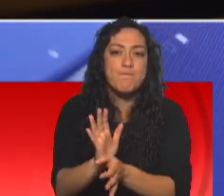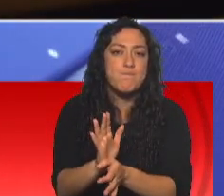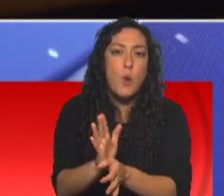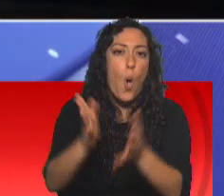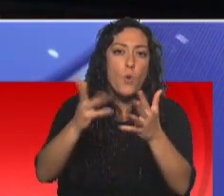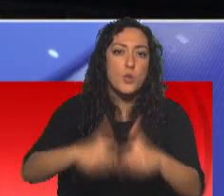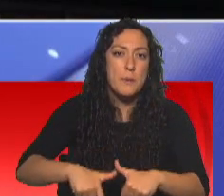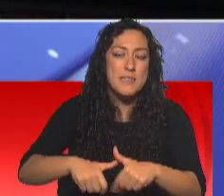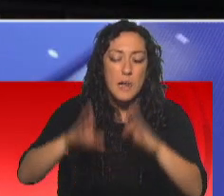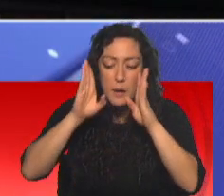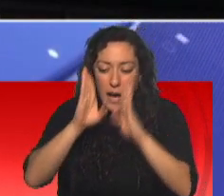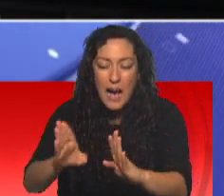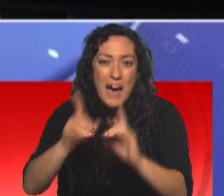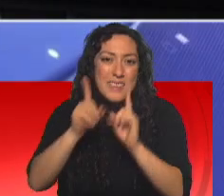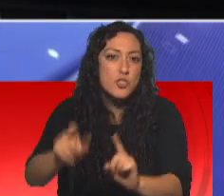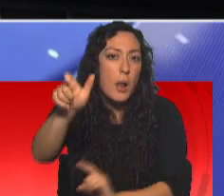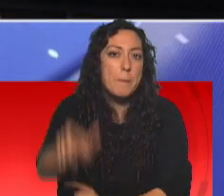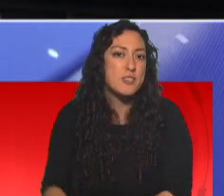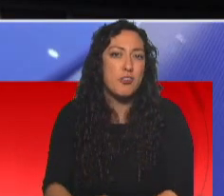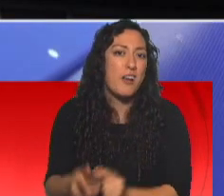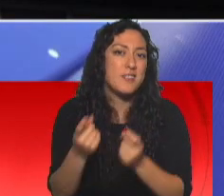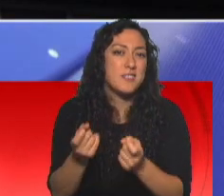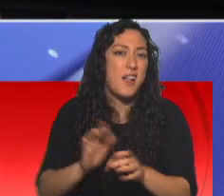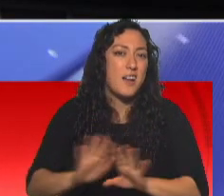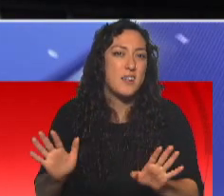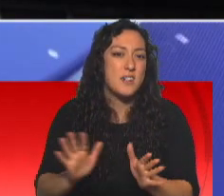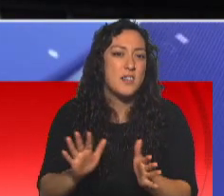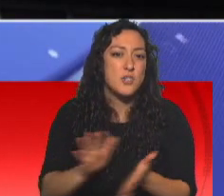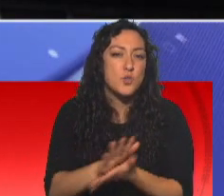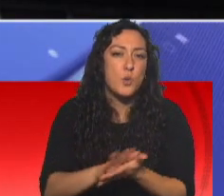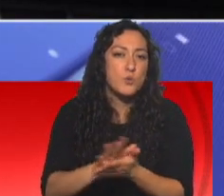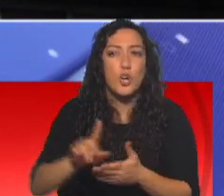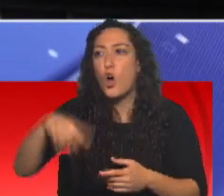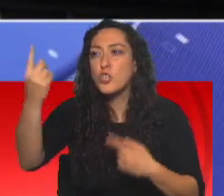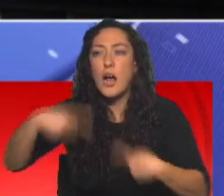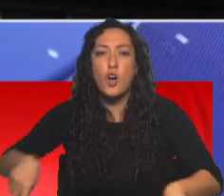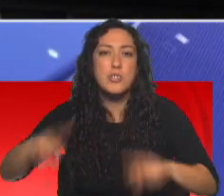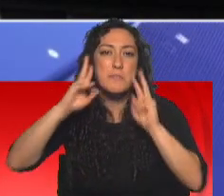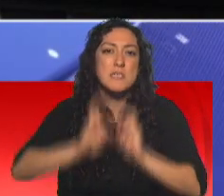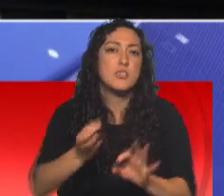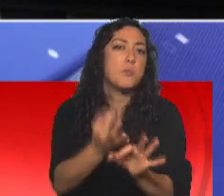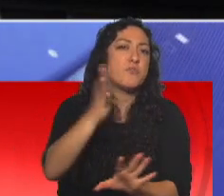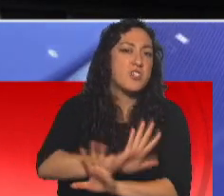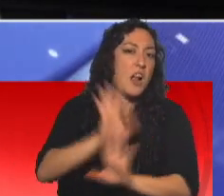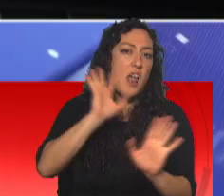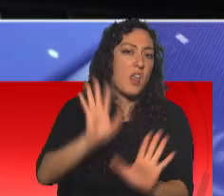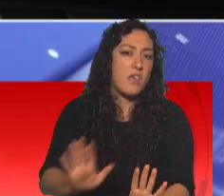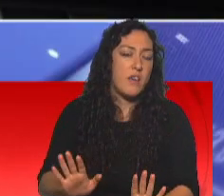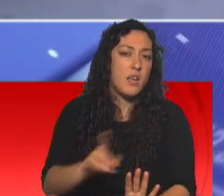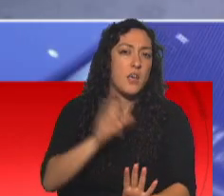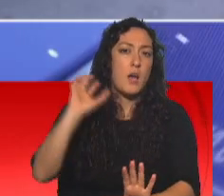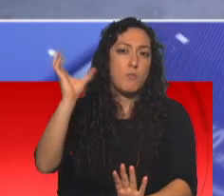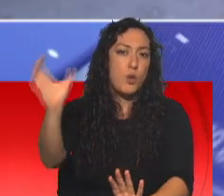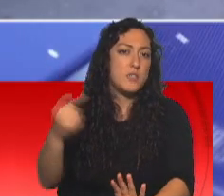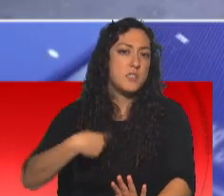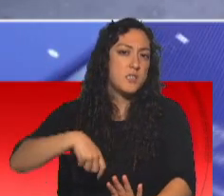automáticamente nos abocamos a la víctima. Claro. Para tratar de sacarlo de esa situación. El resto ya es pericia y es investigación de la policía